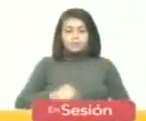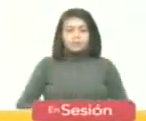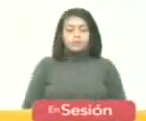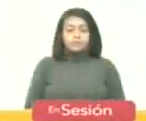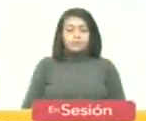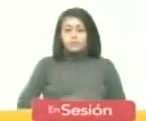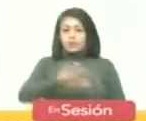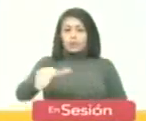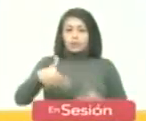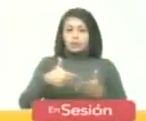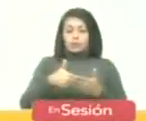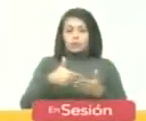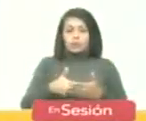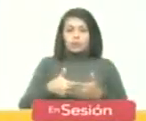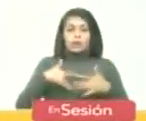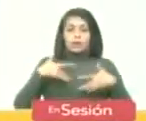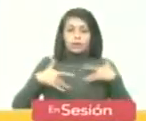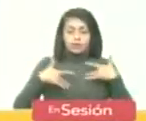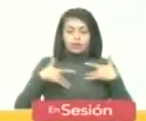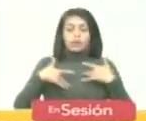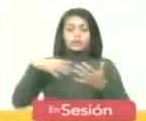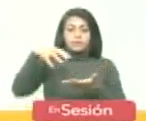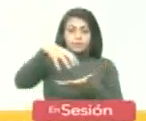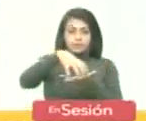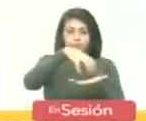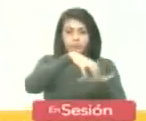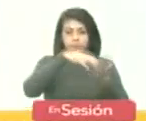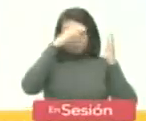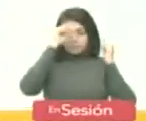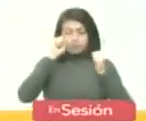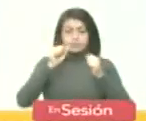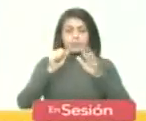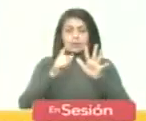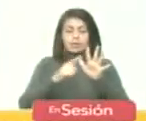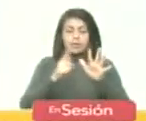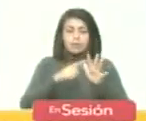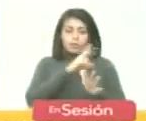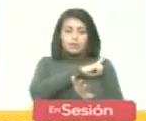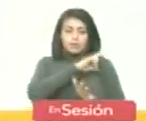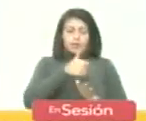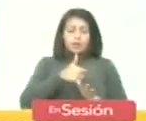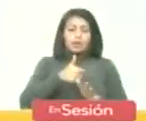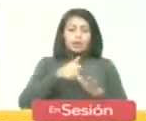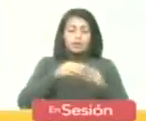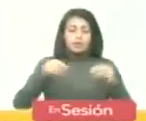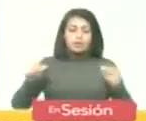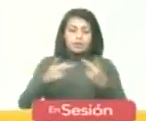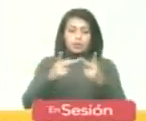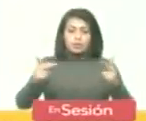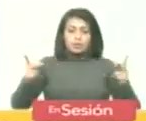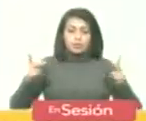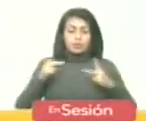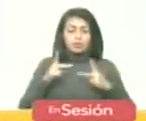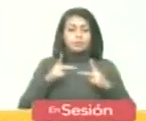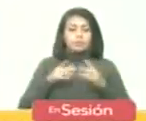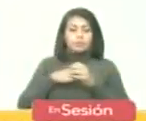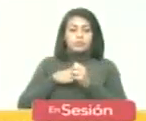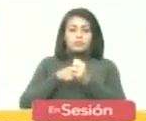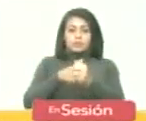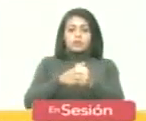de todas las actividades consulares. Quinto, es jefe de la Hacienda Pública. Y sexto, es el